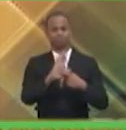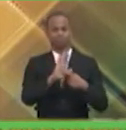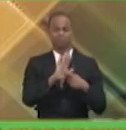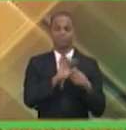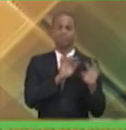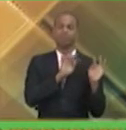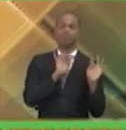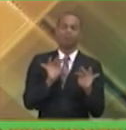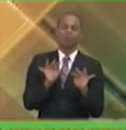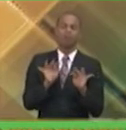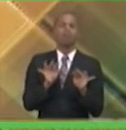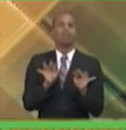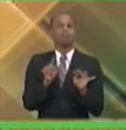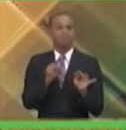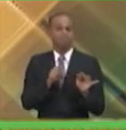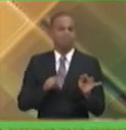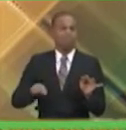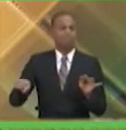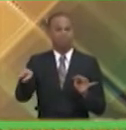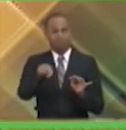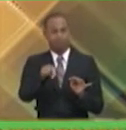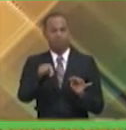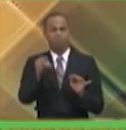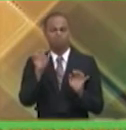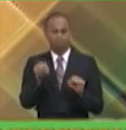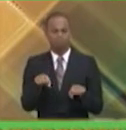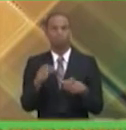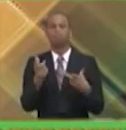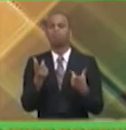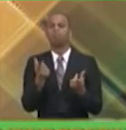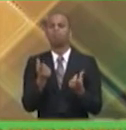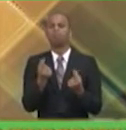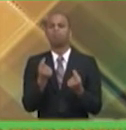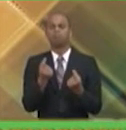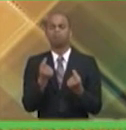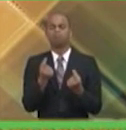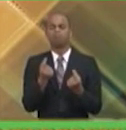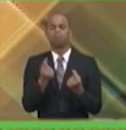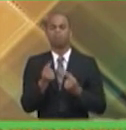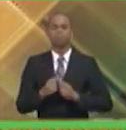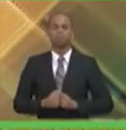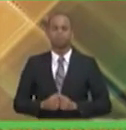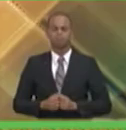para que esta población, esta parte importante de la población dominicana,